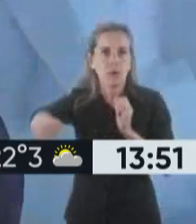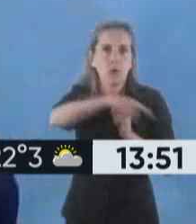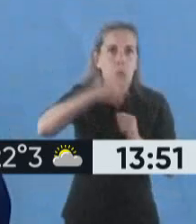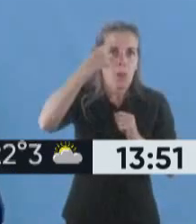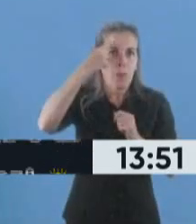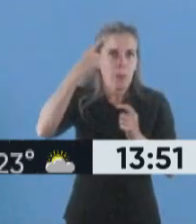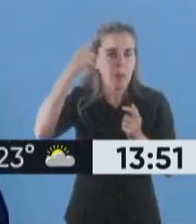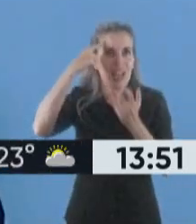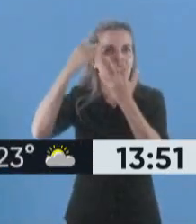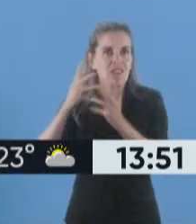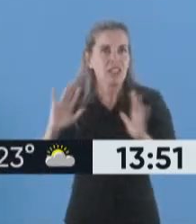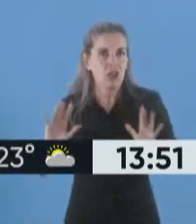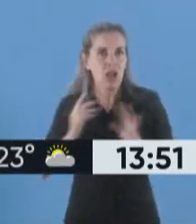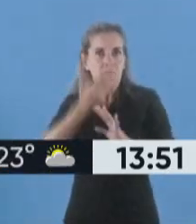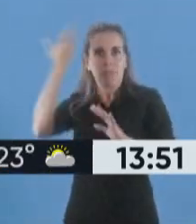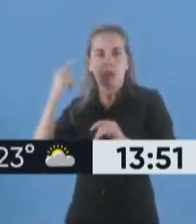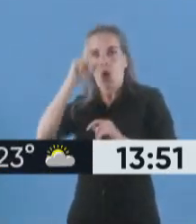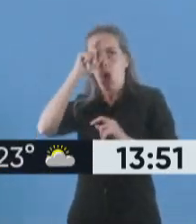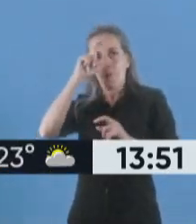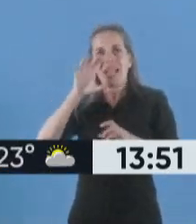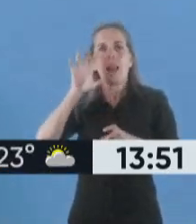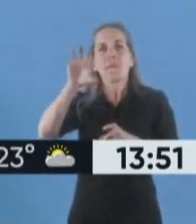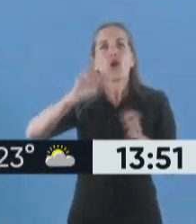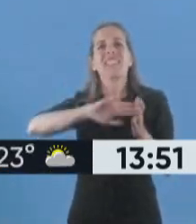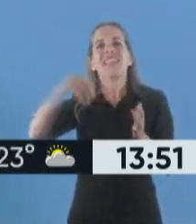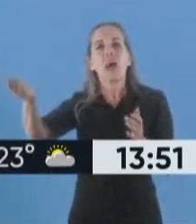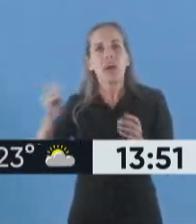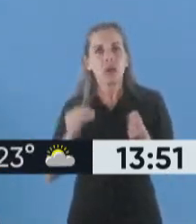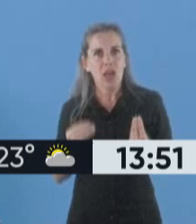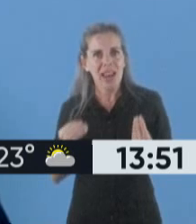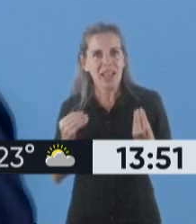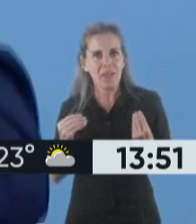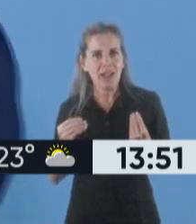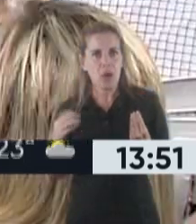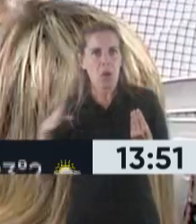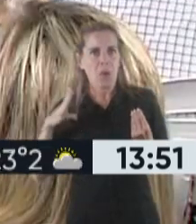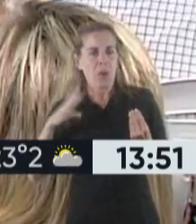Los hospitales habían dejado en la provincia de Buenos Aires de construirse,